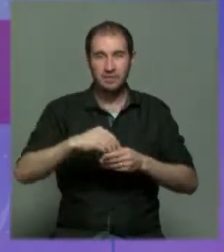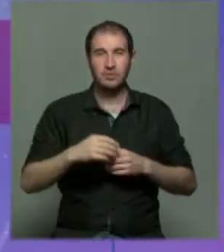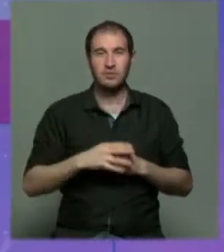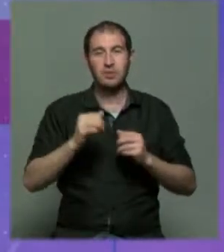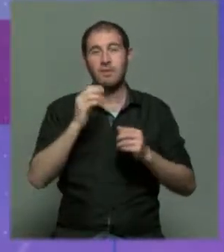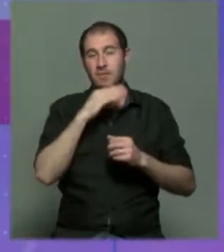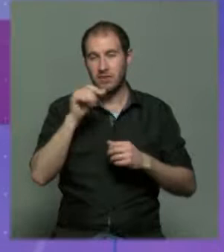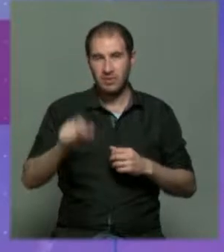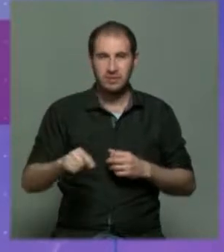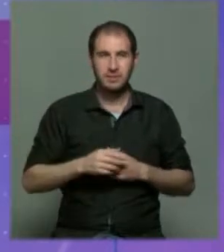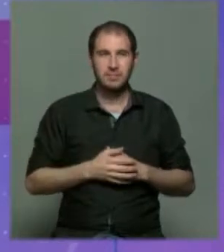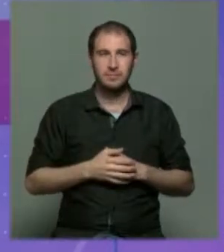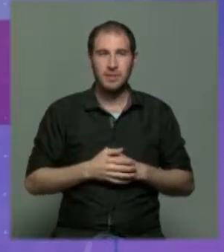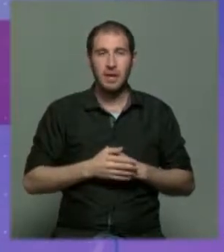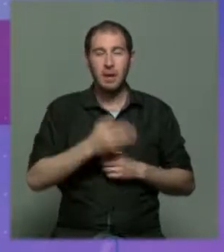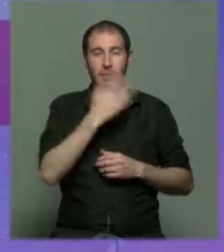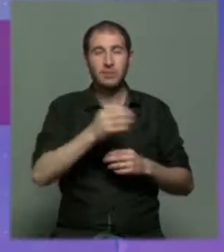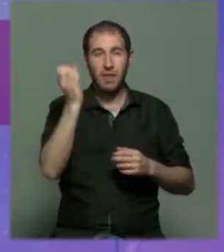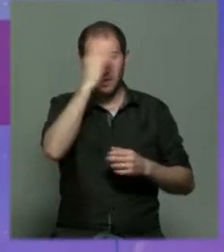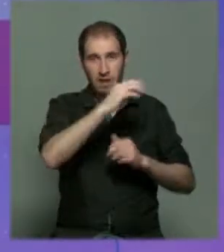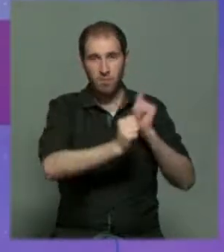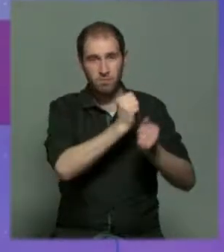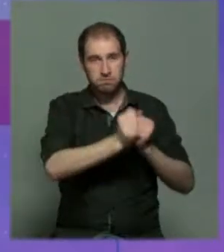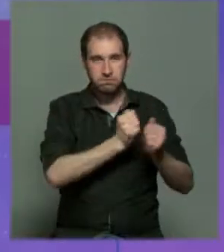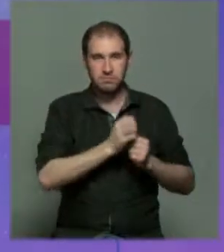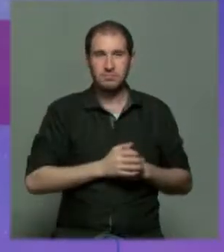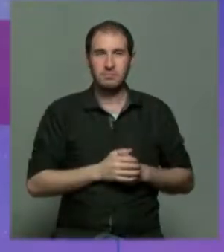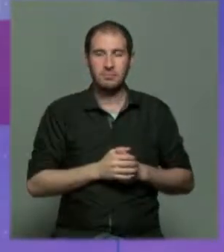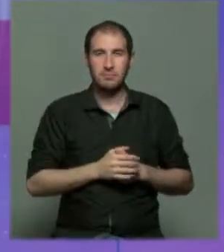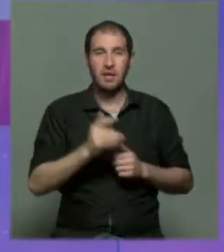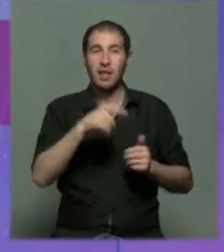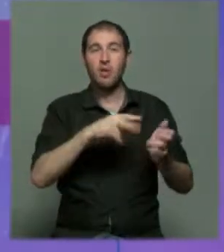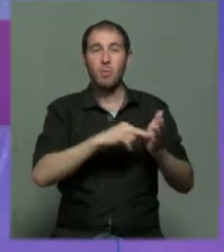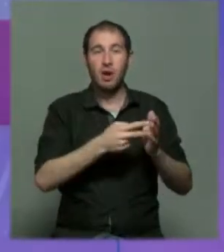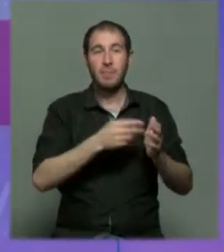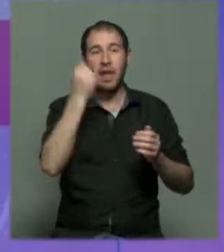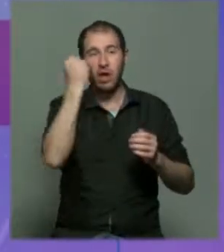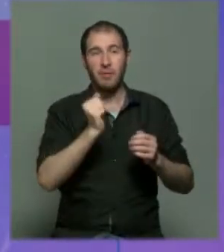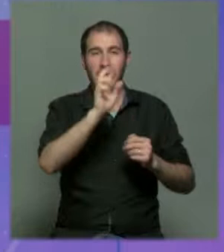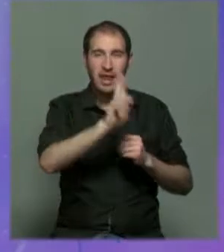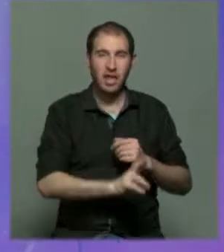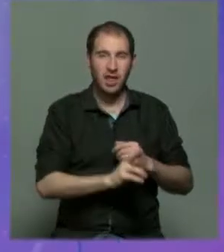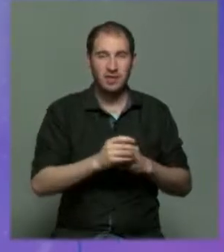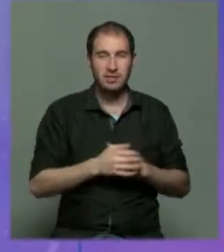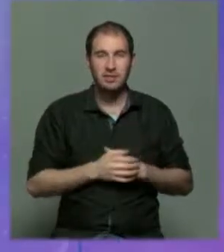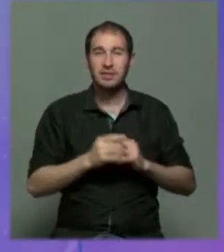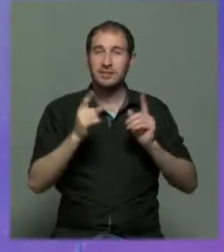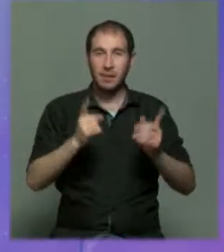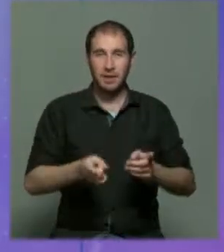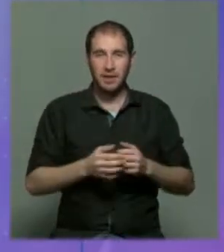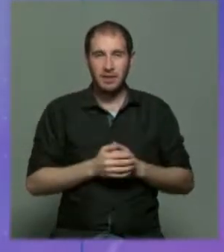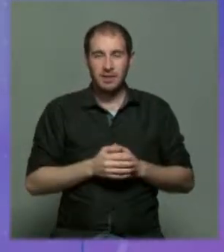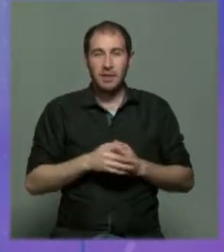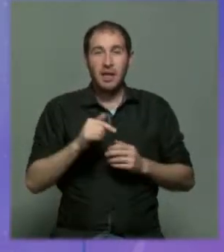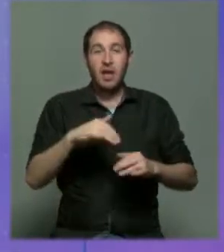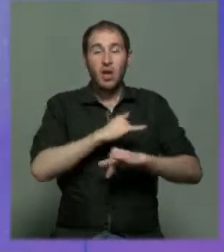sobre ese producto. Los productores de vinos dicen que esto afectará a las economías regionales, como así también